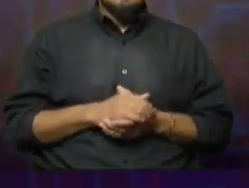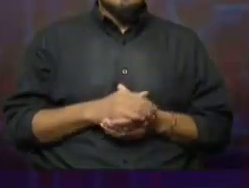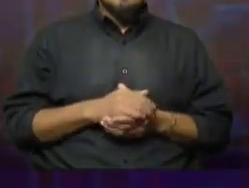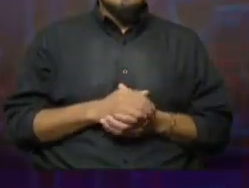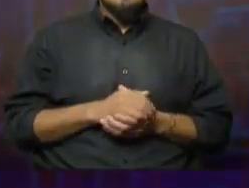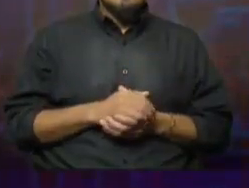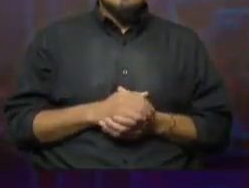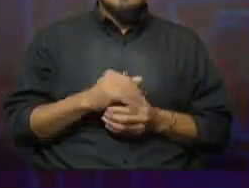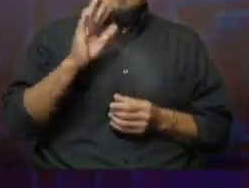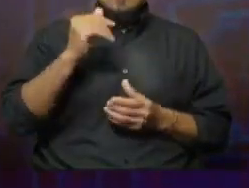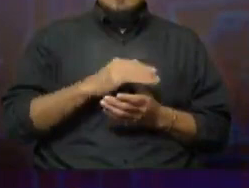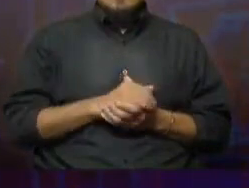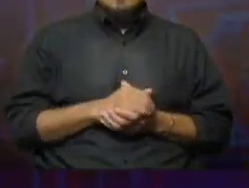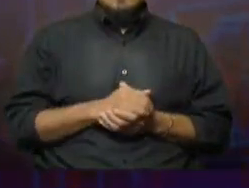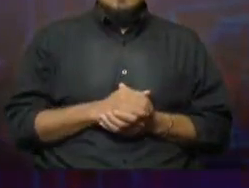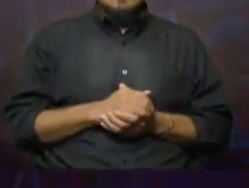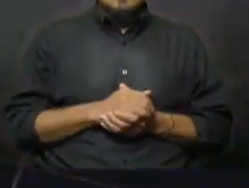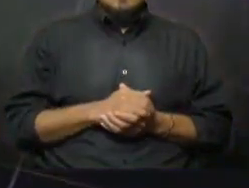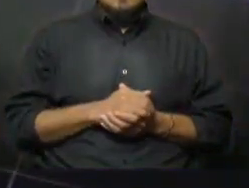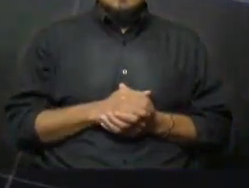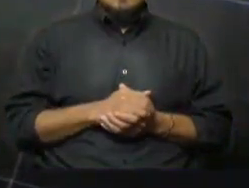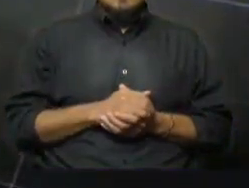escuchamos. Hasta mañana. Gracias. Chau, chau. Chau, chau.